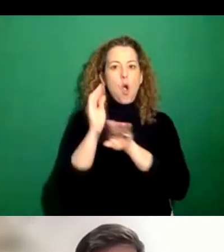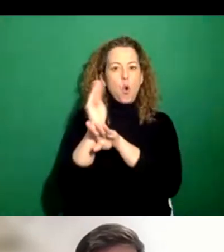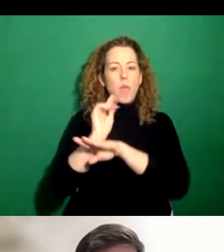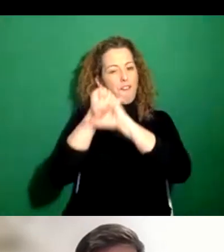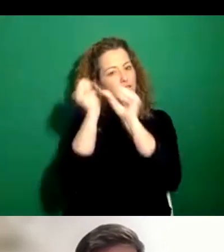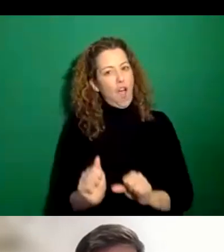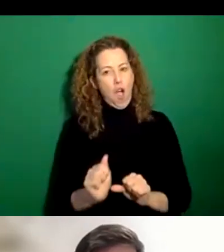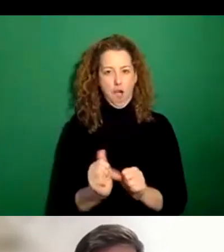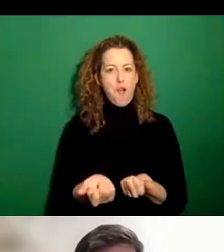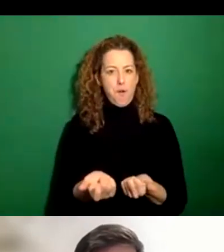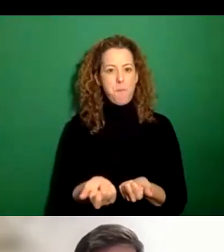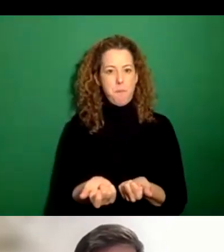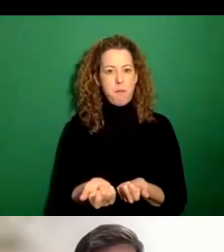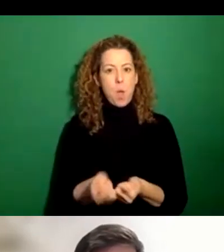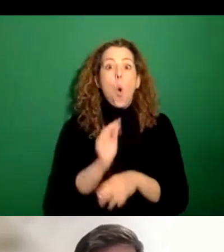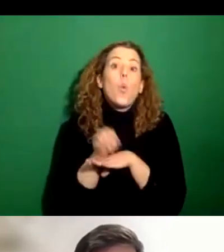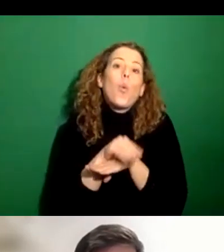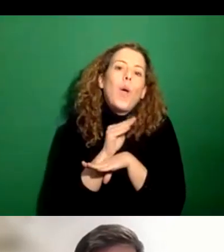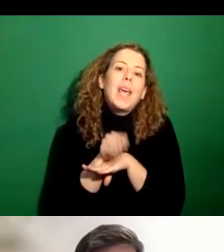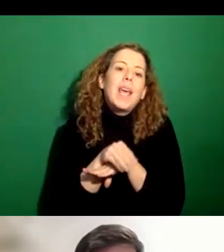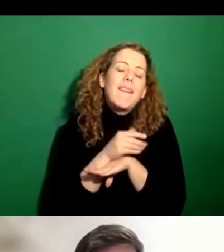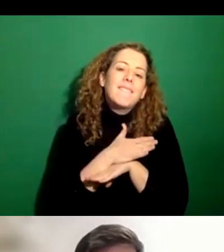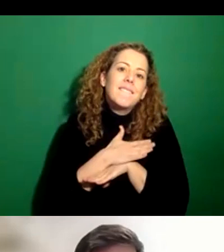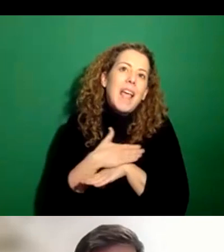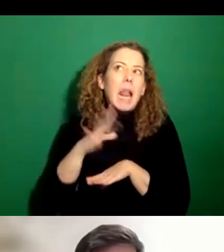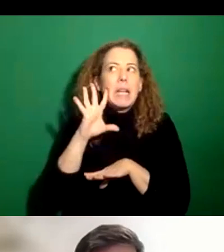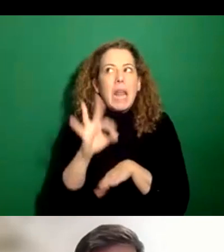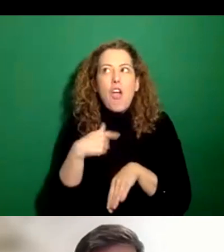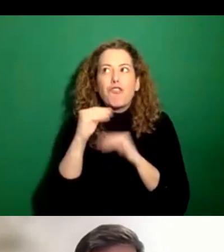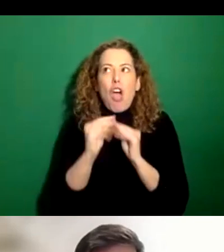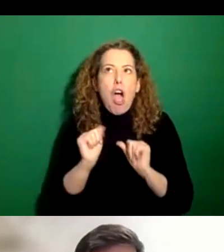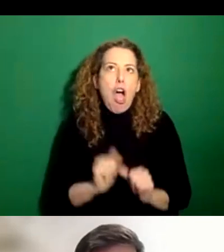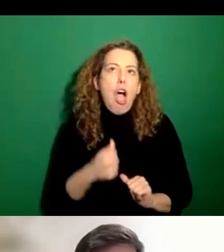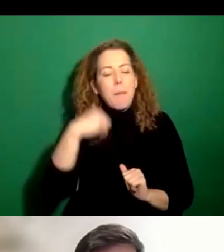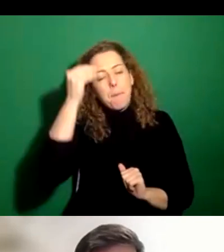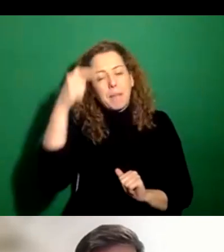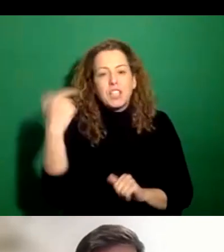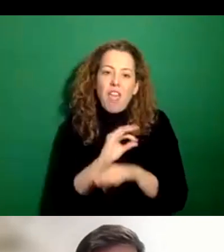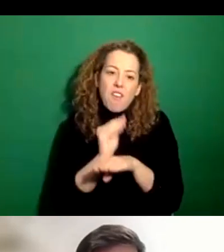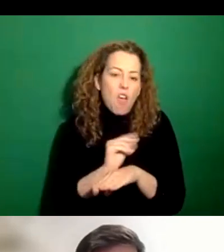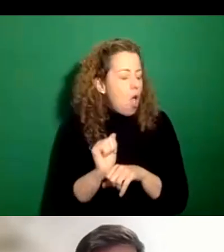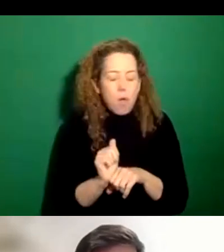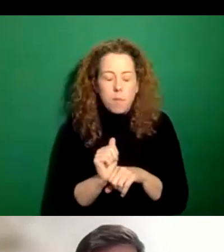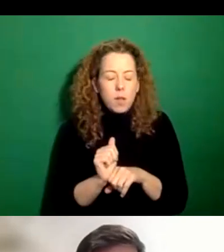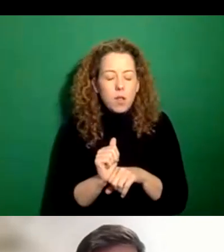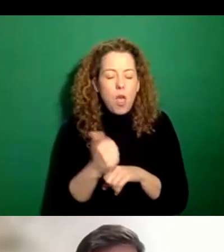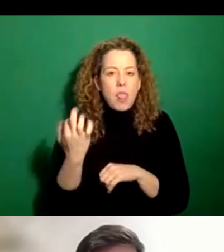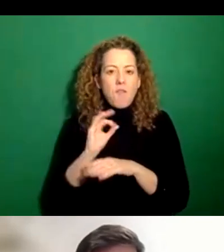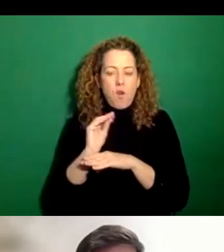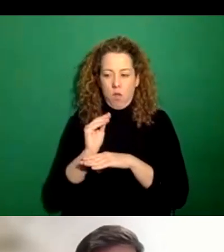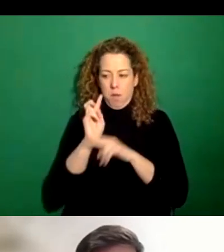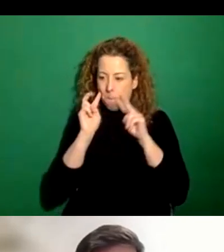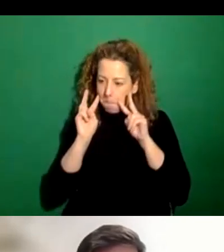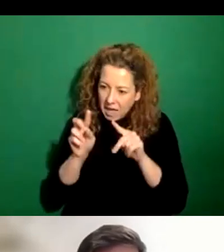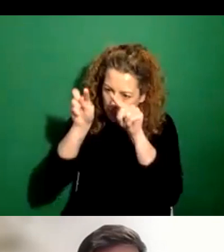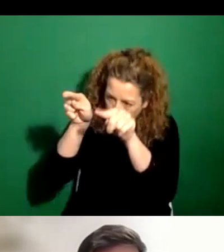No tenemos que cuidar como queremos o creemos nosotros que tiene que ser, sino que tenemos que mirar a la